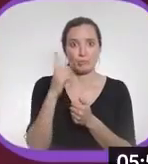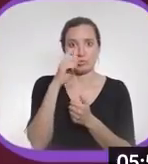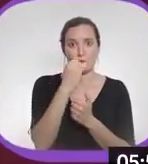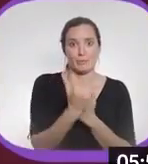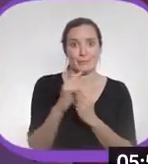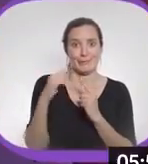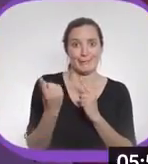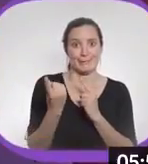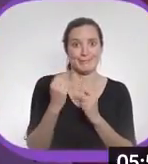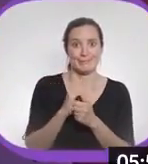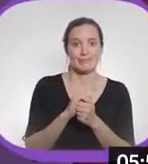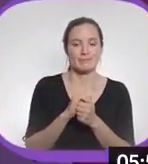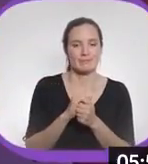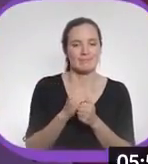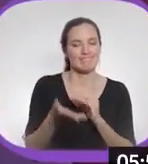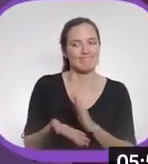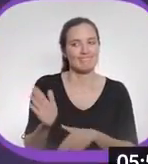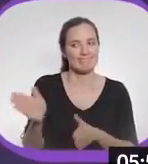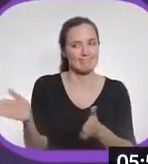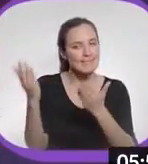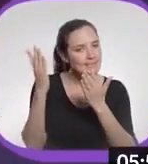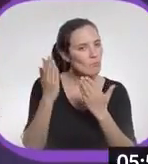pañal! ¡Puedes retirarte!